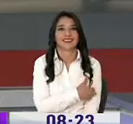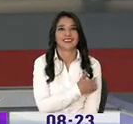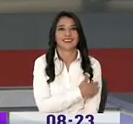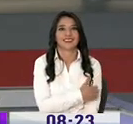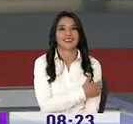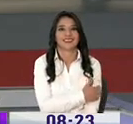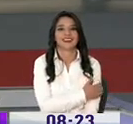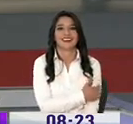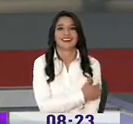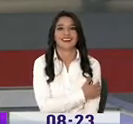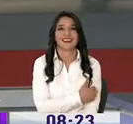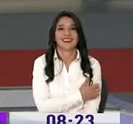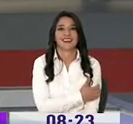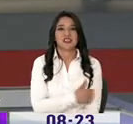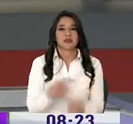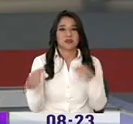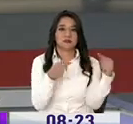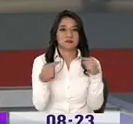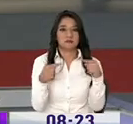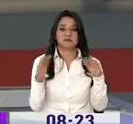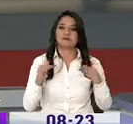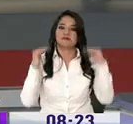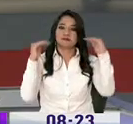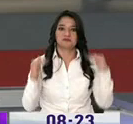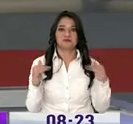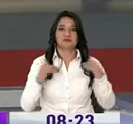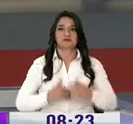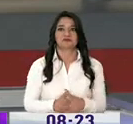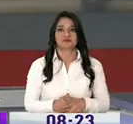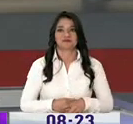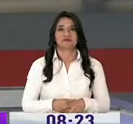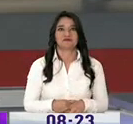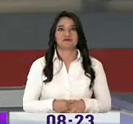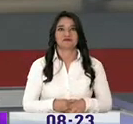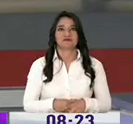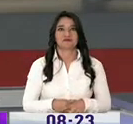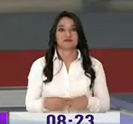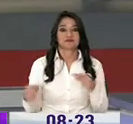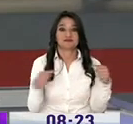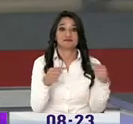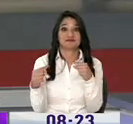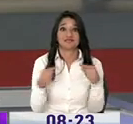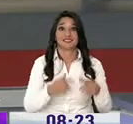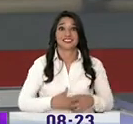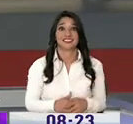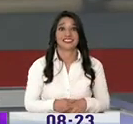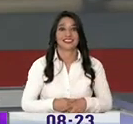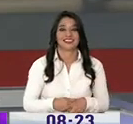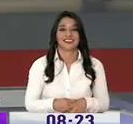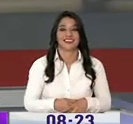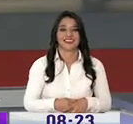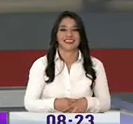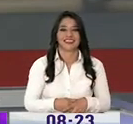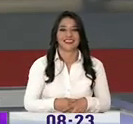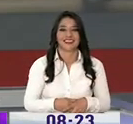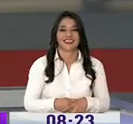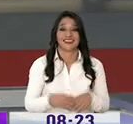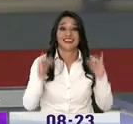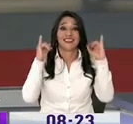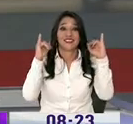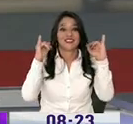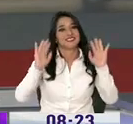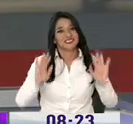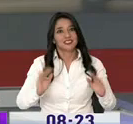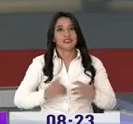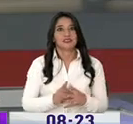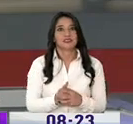¿Así? ¿Así? ¿Así? Está bien. ¿Estamos peleando, usted dice? ¿Con quién nos peleamos? ¡Cocha, man! Ah, es diversión. Oiga, con